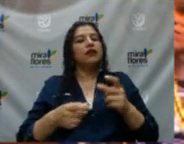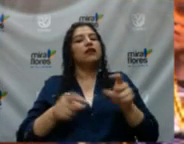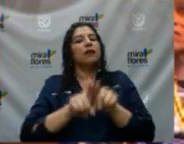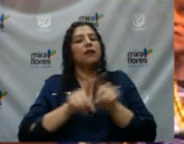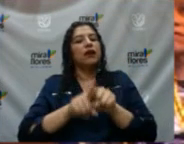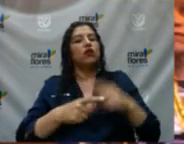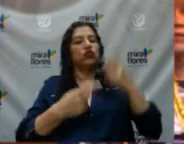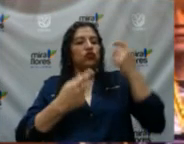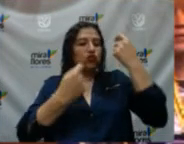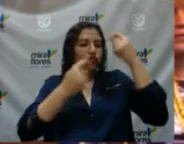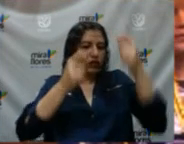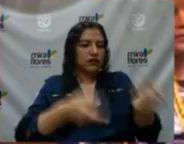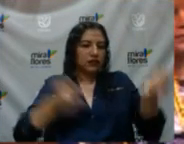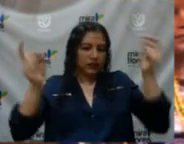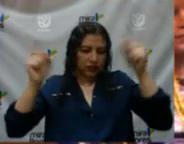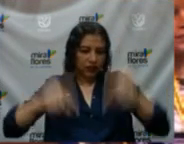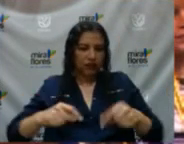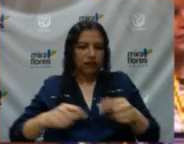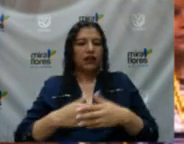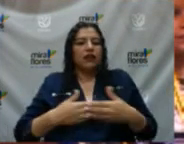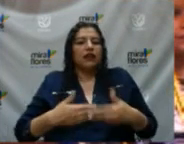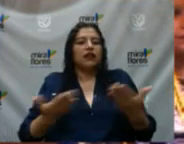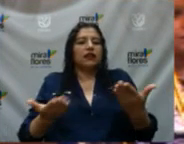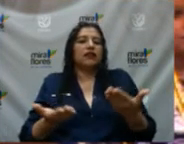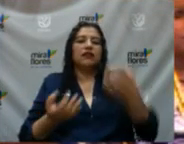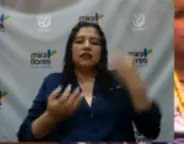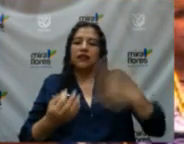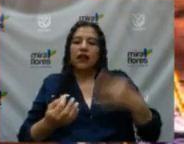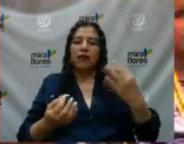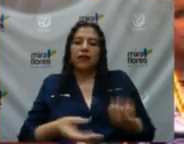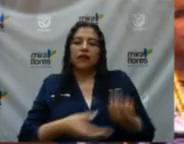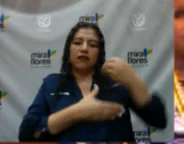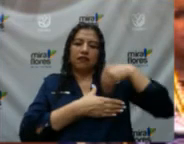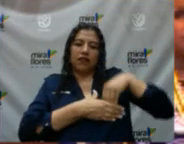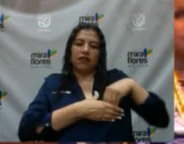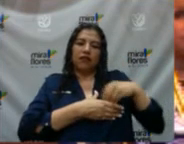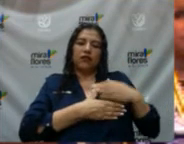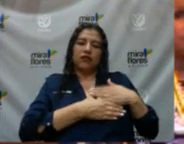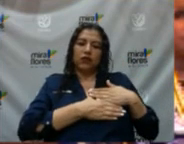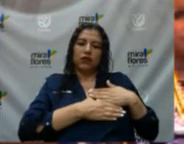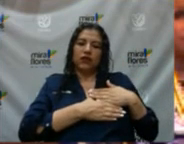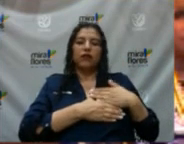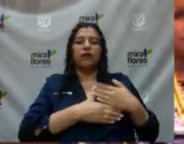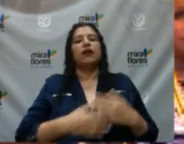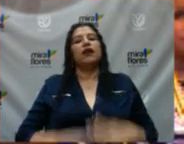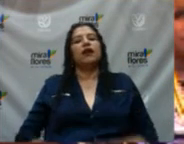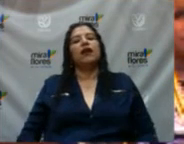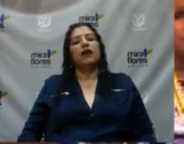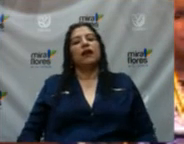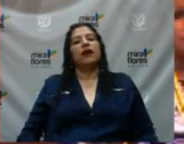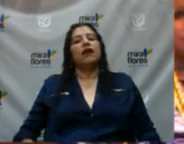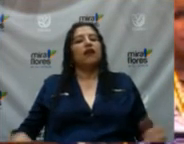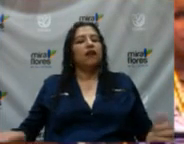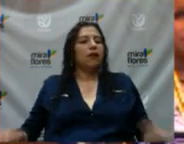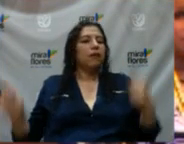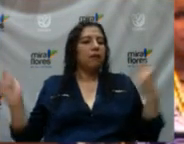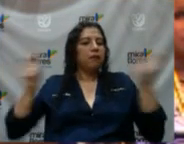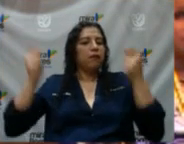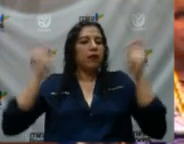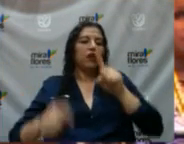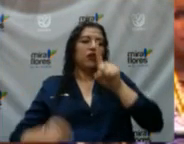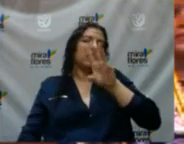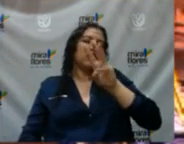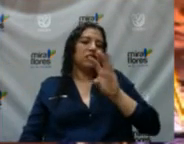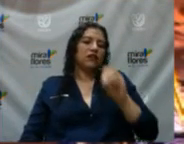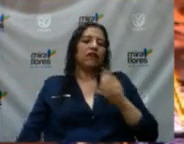visiten y nos visitan lleven a Miraflores siempre en su corazón. Vivan los 160 años de creación del